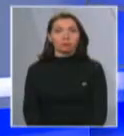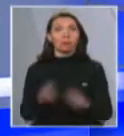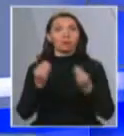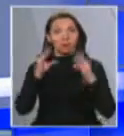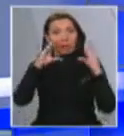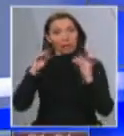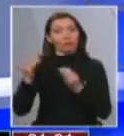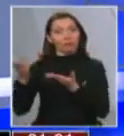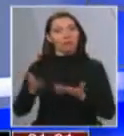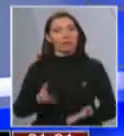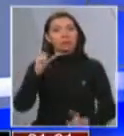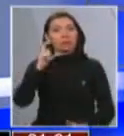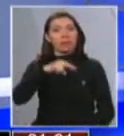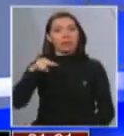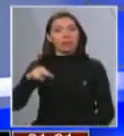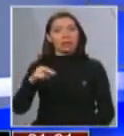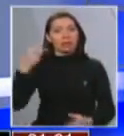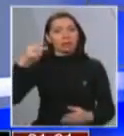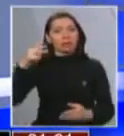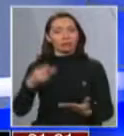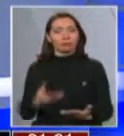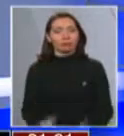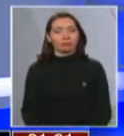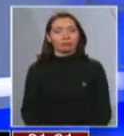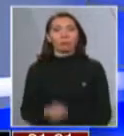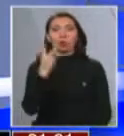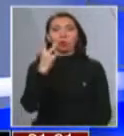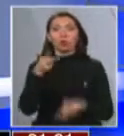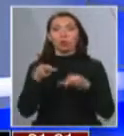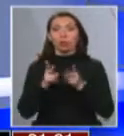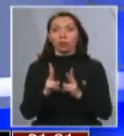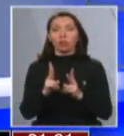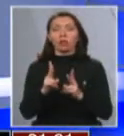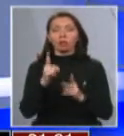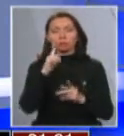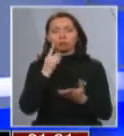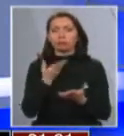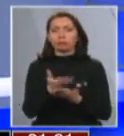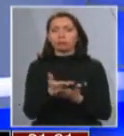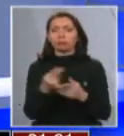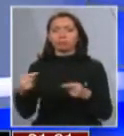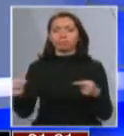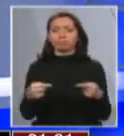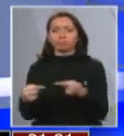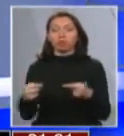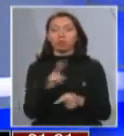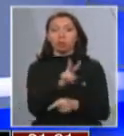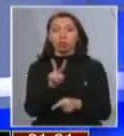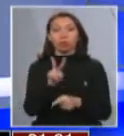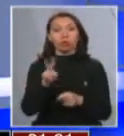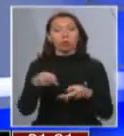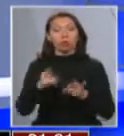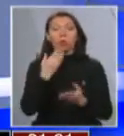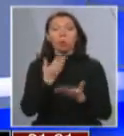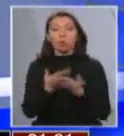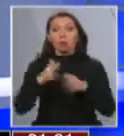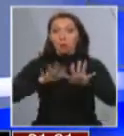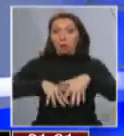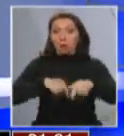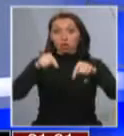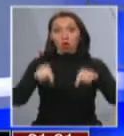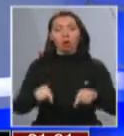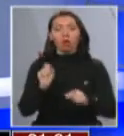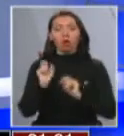Buenas noches, bienvenidos a CNN Prime. Dos derechos en tensión. Dos derechos que cada vez que hay marchas, como hoy,